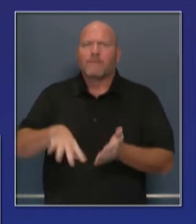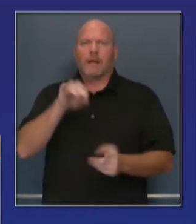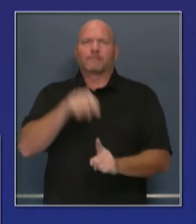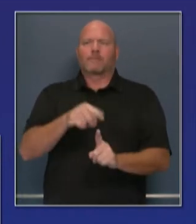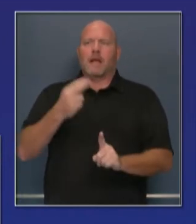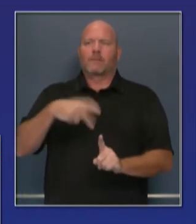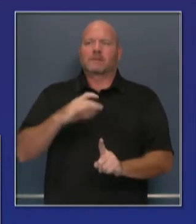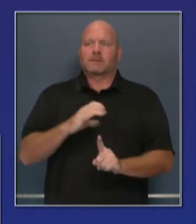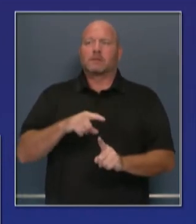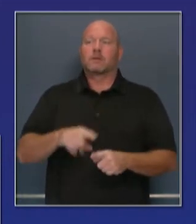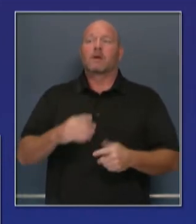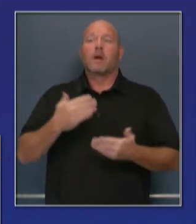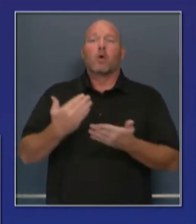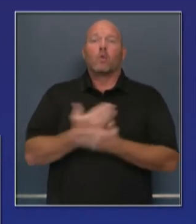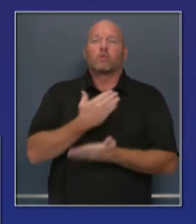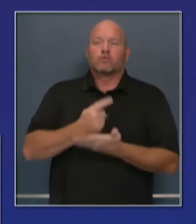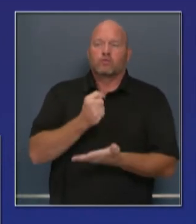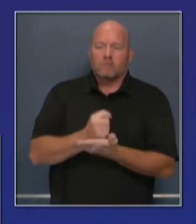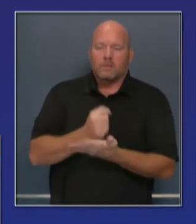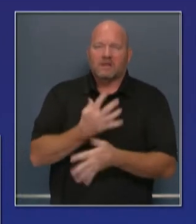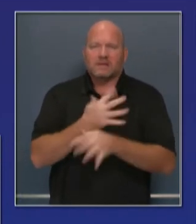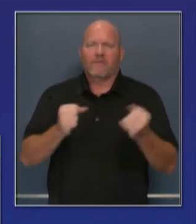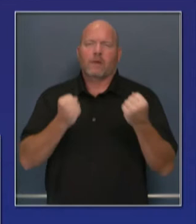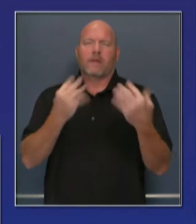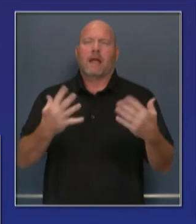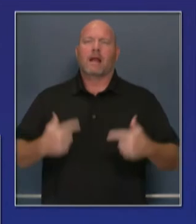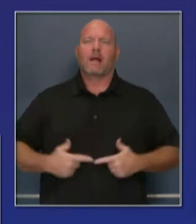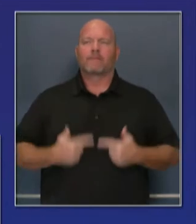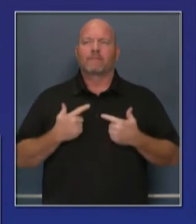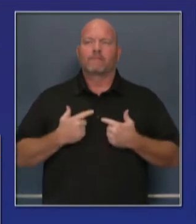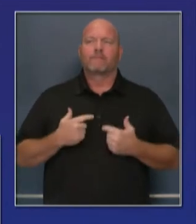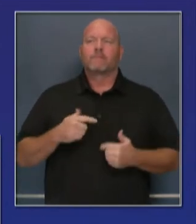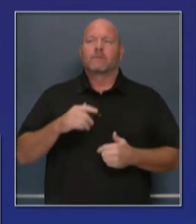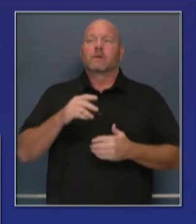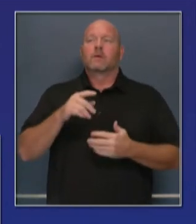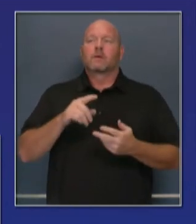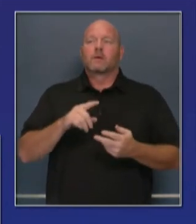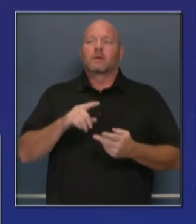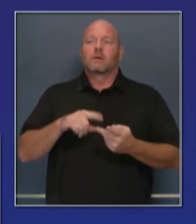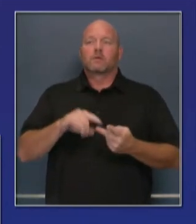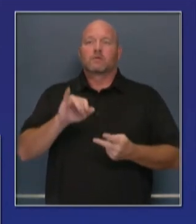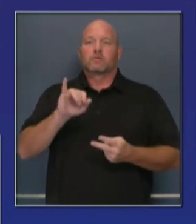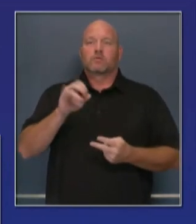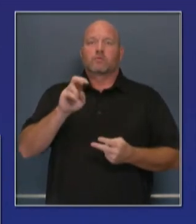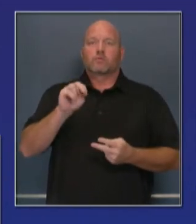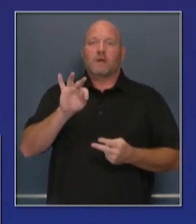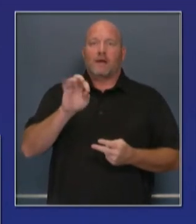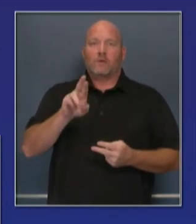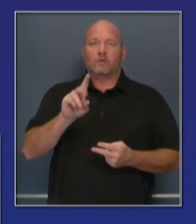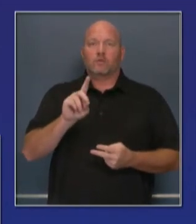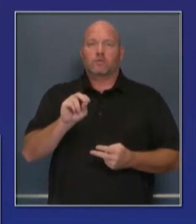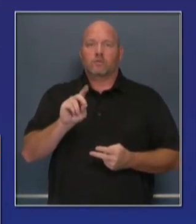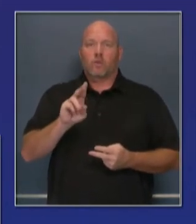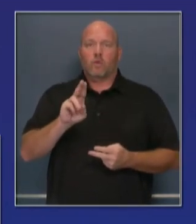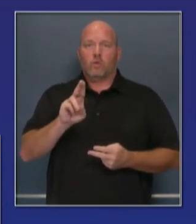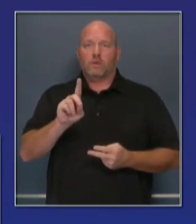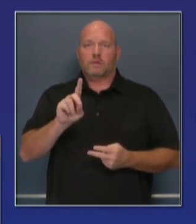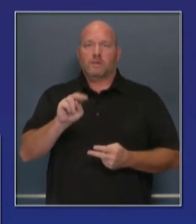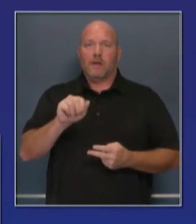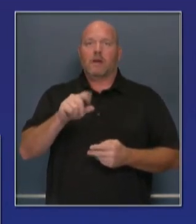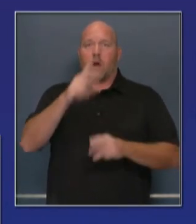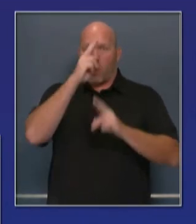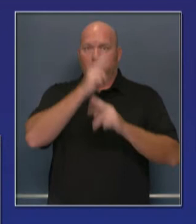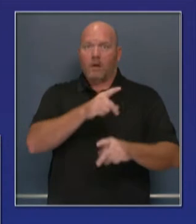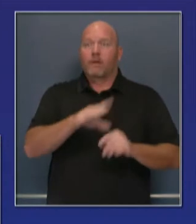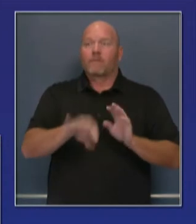nuevos tratamientos que han salvado innumerables vidas. Y finalmente, la doctora Jennifer Doudna, que es honrada por